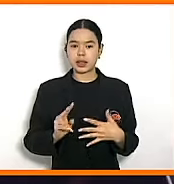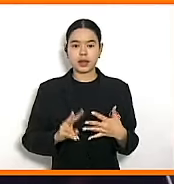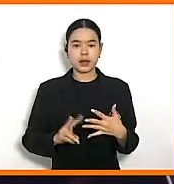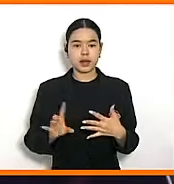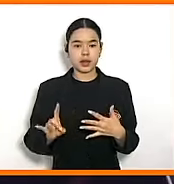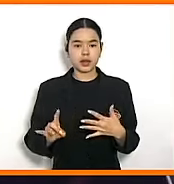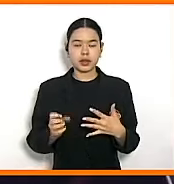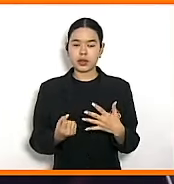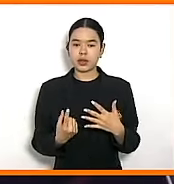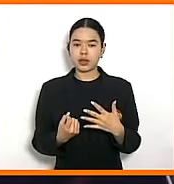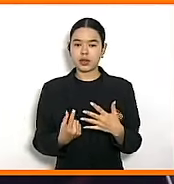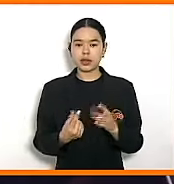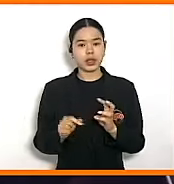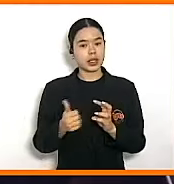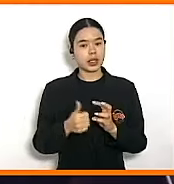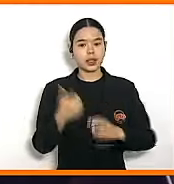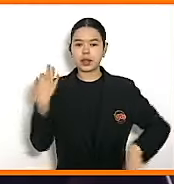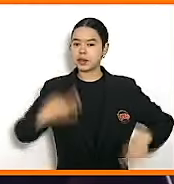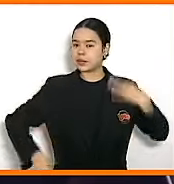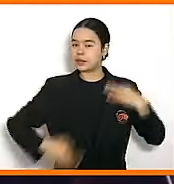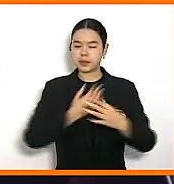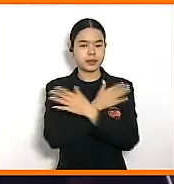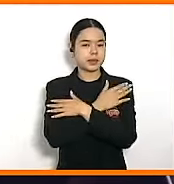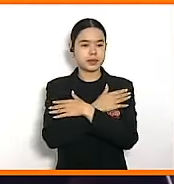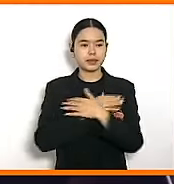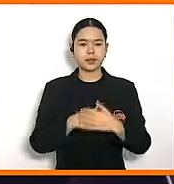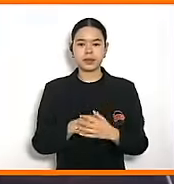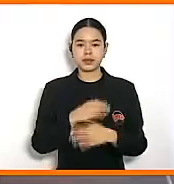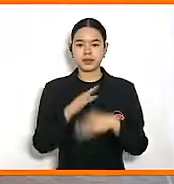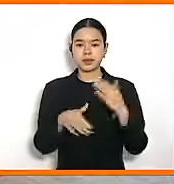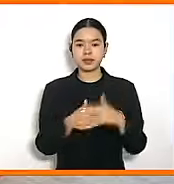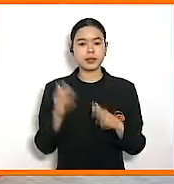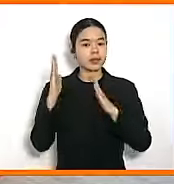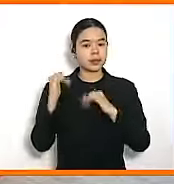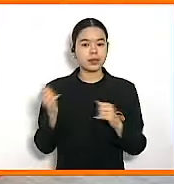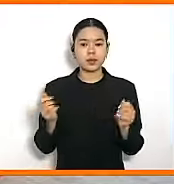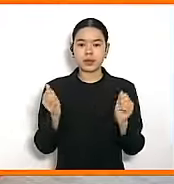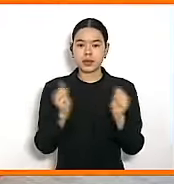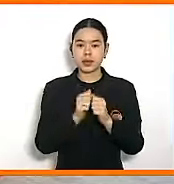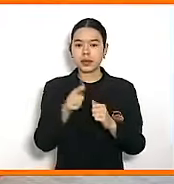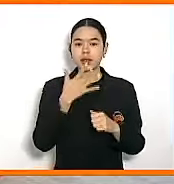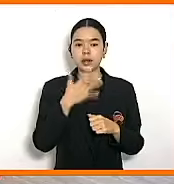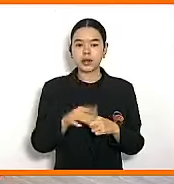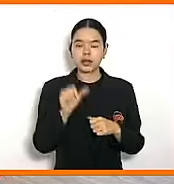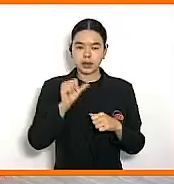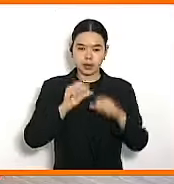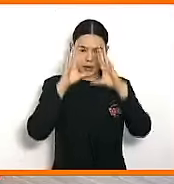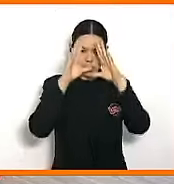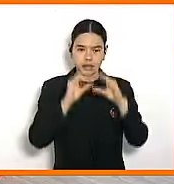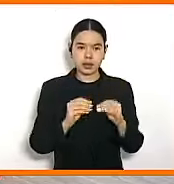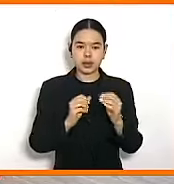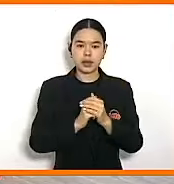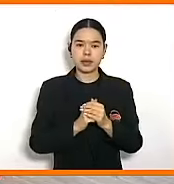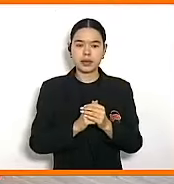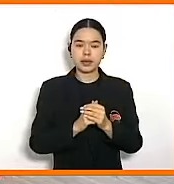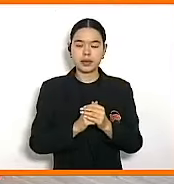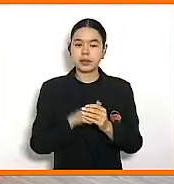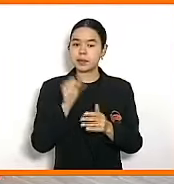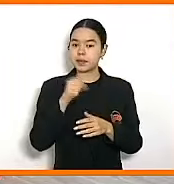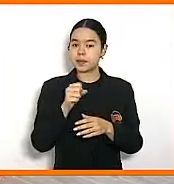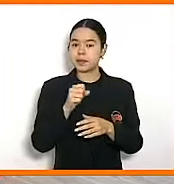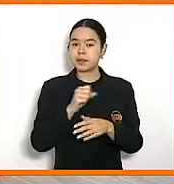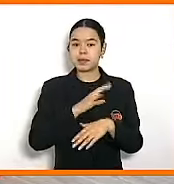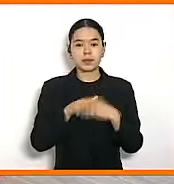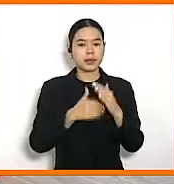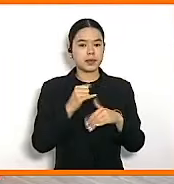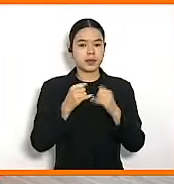28, 11 y 10. Muchas felicidades. Esperamos haberte dado muchísima suerte en esta agradable noche, Ana. Así es, jugador,